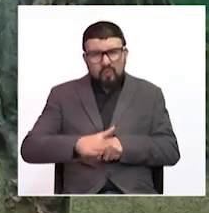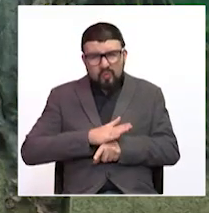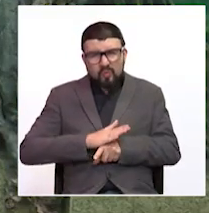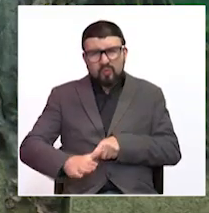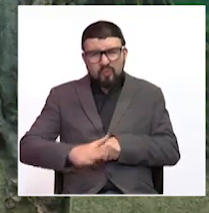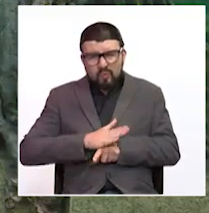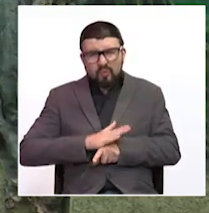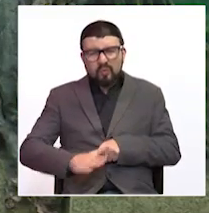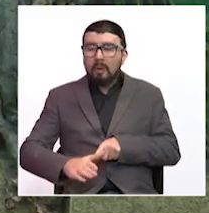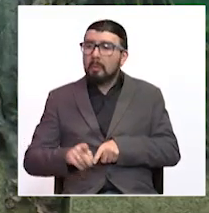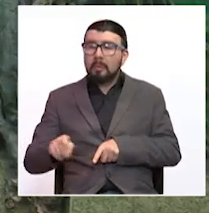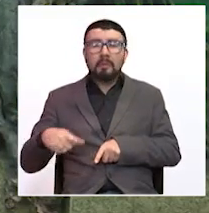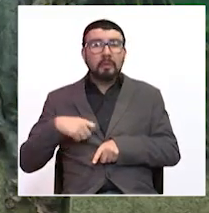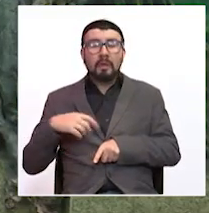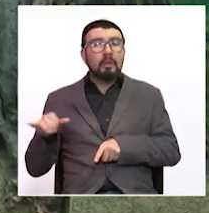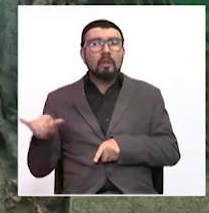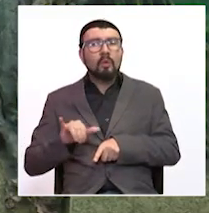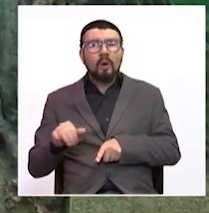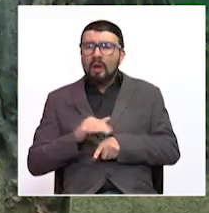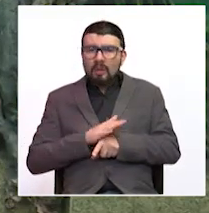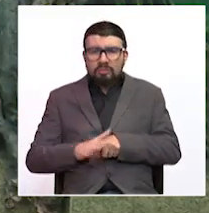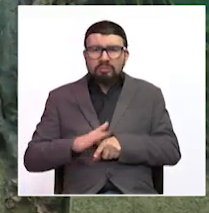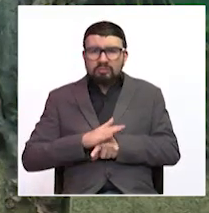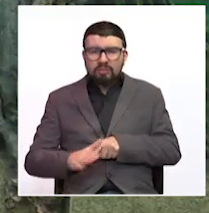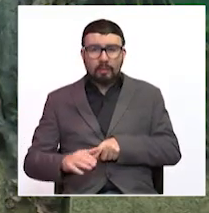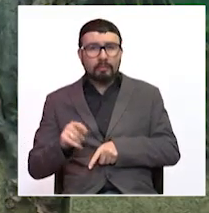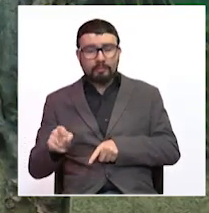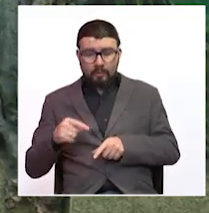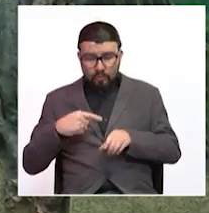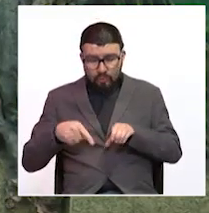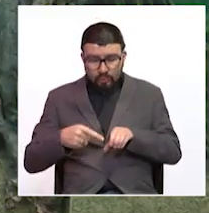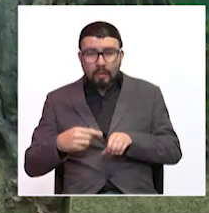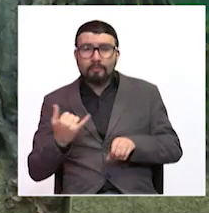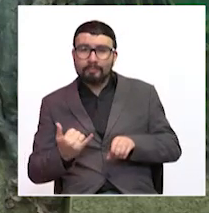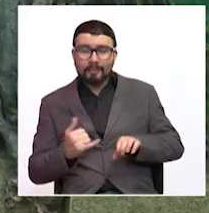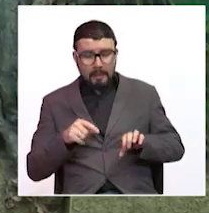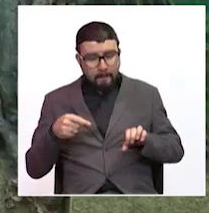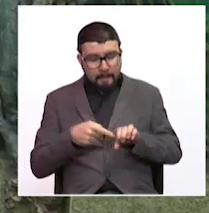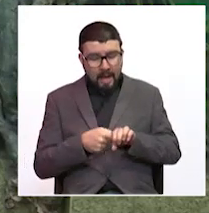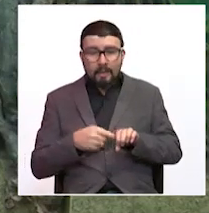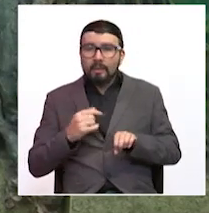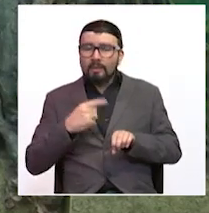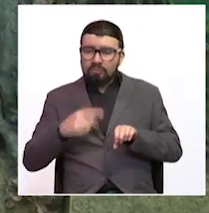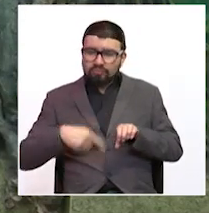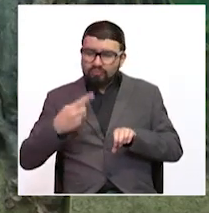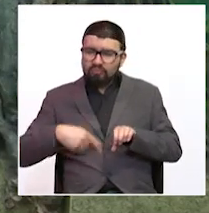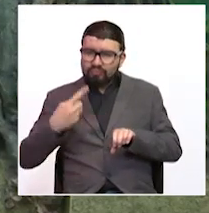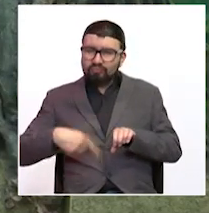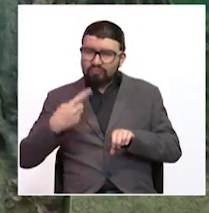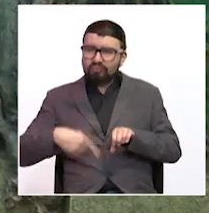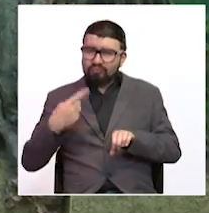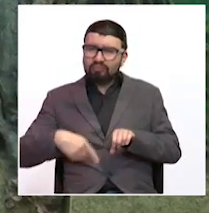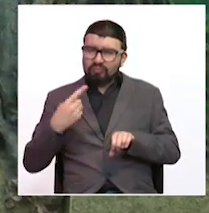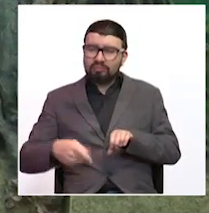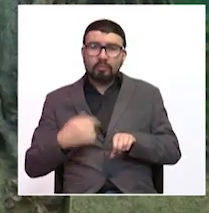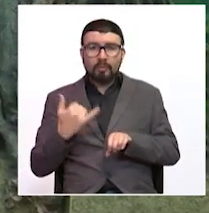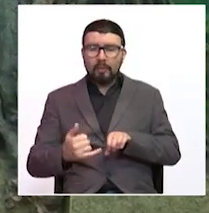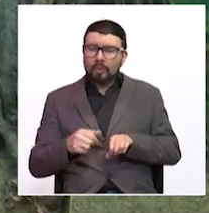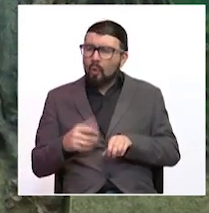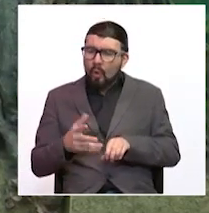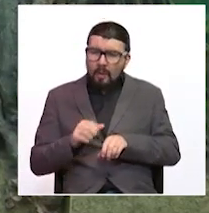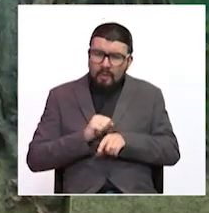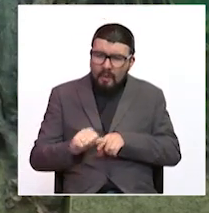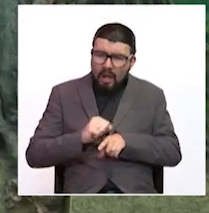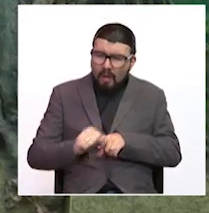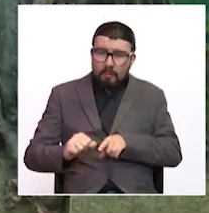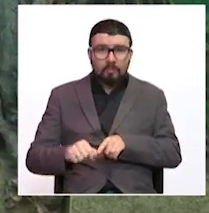tiene previamente lo que son el balero la cuadratura y también el inducido y